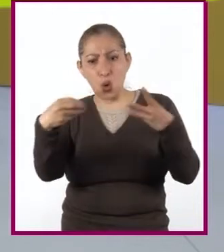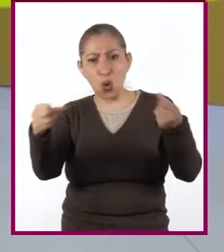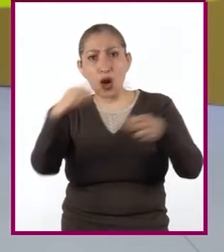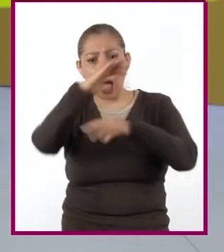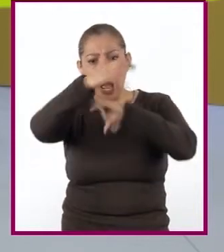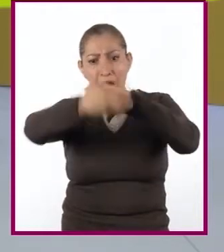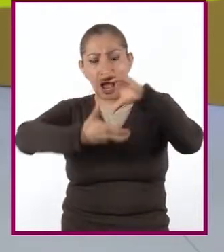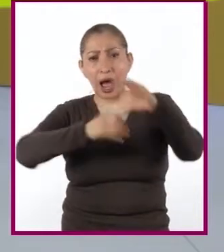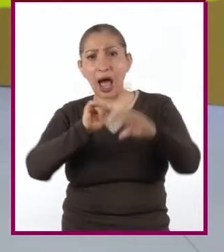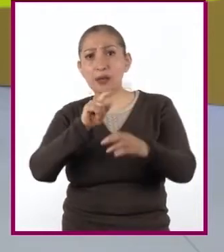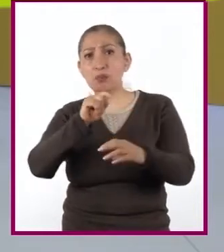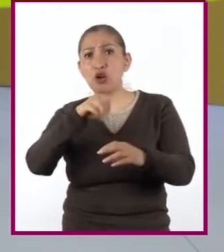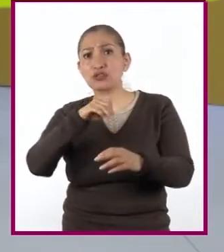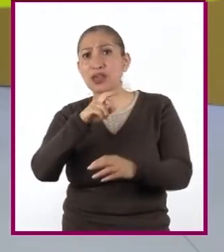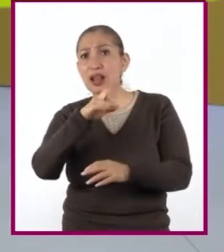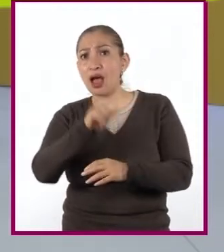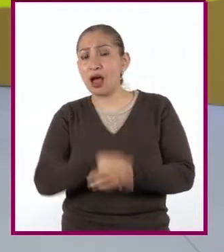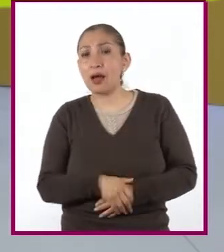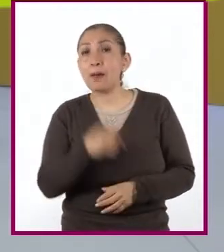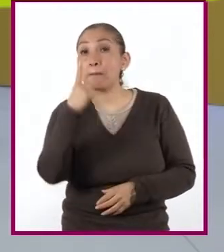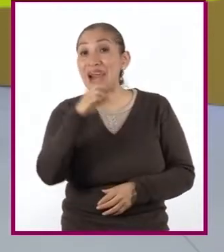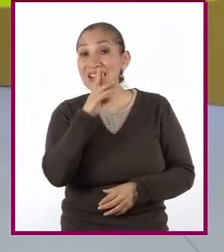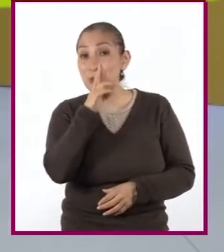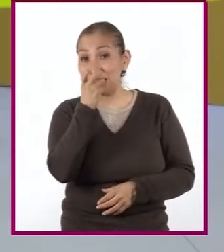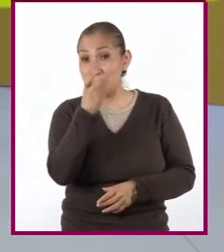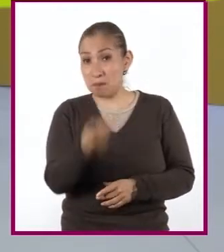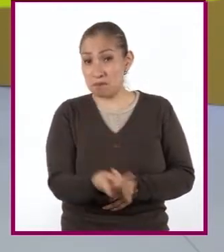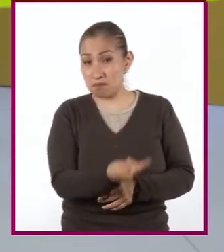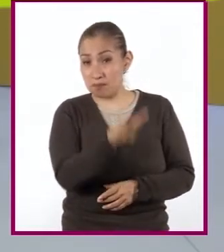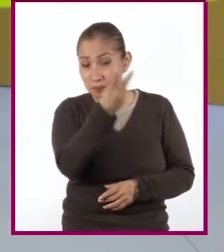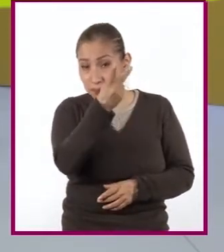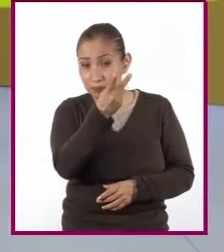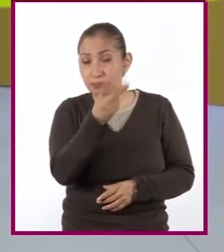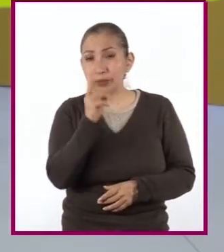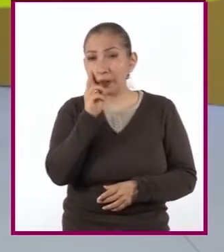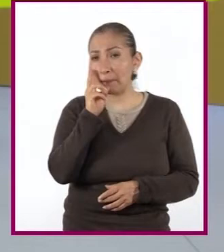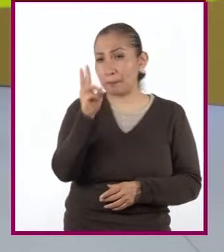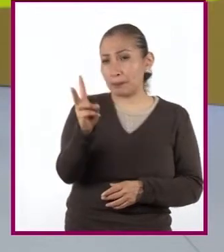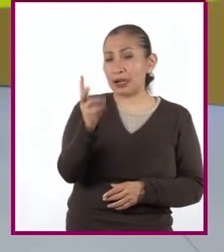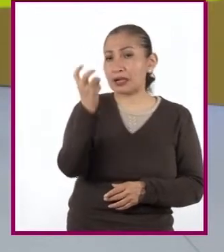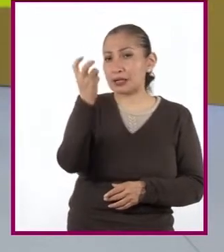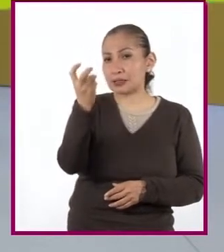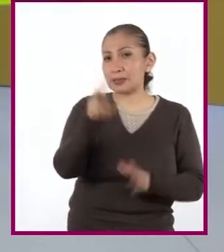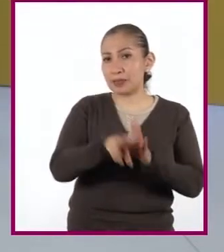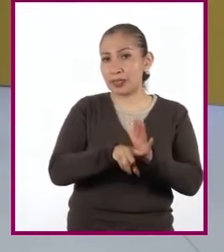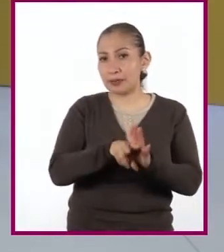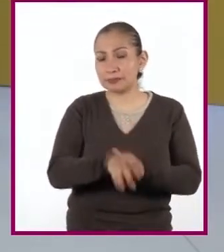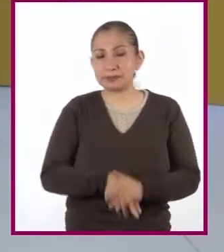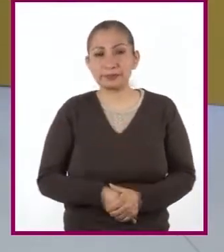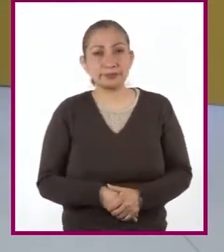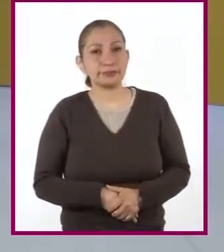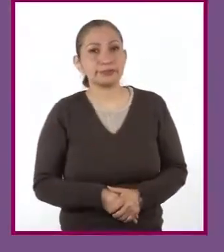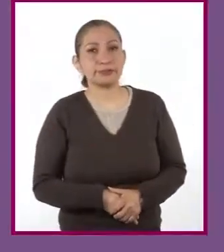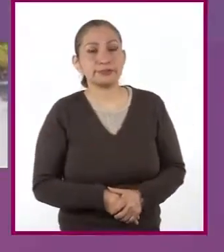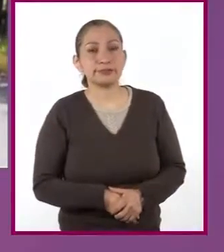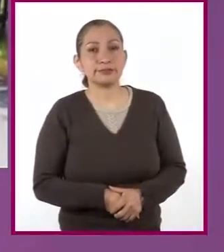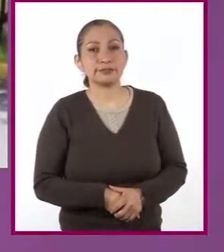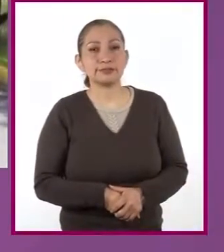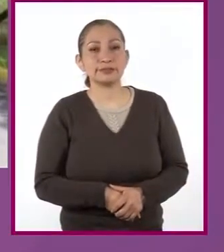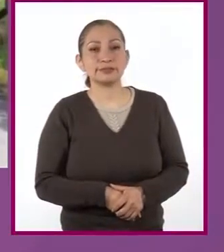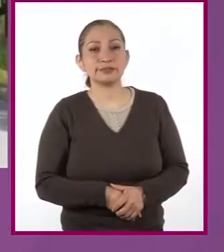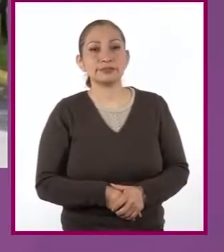atmósfera? Para ayudarnos a responder esa pregunta, vamos a ver el siguiente video.